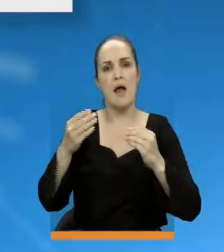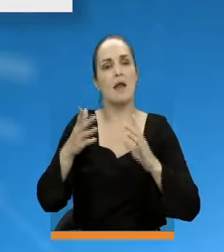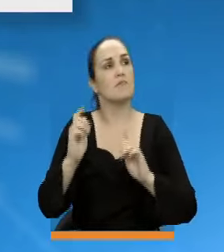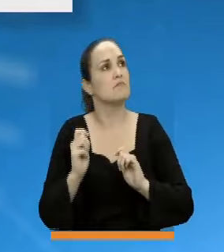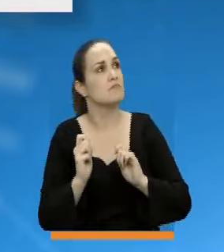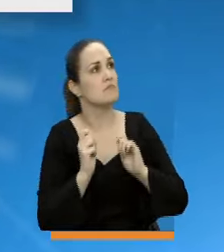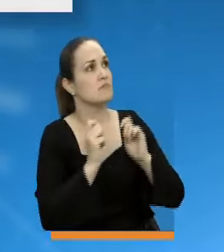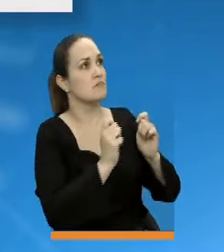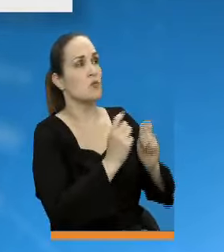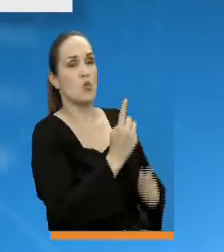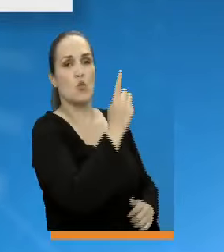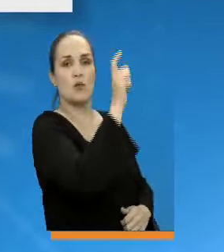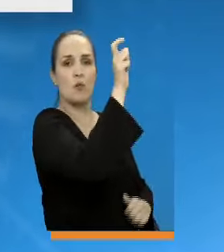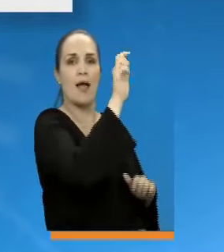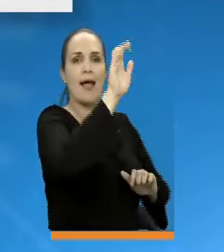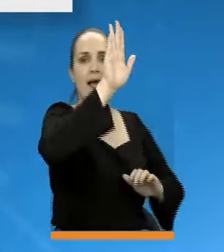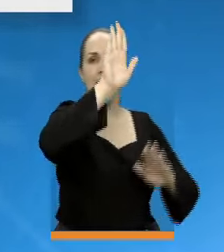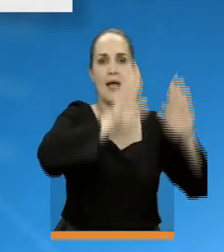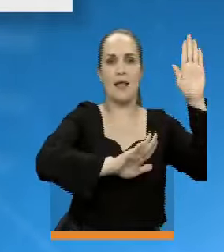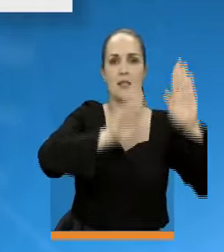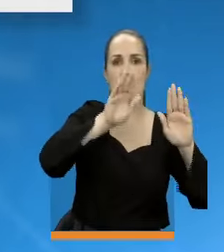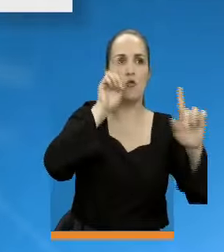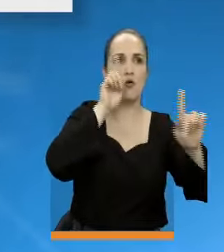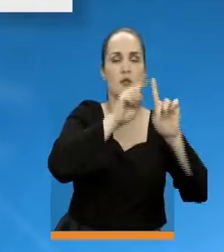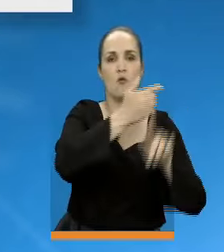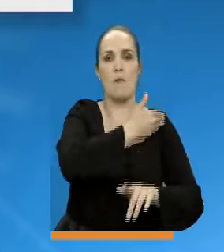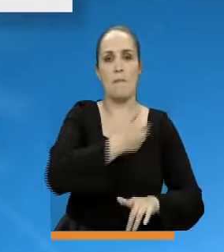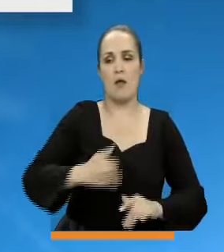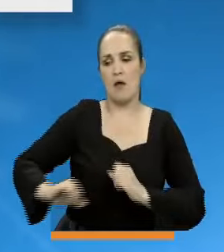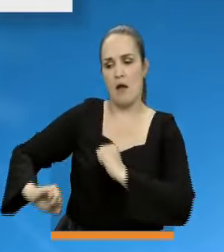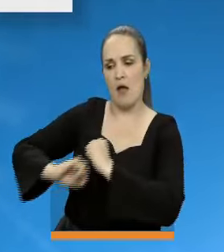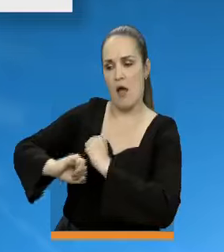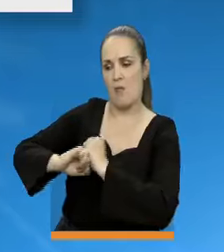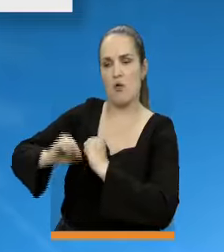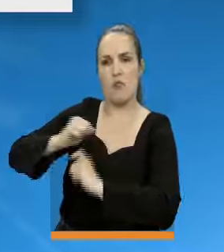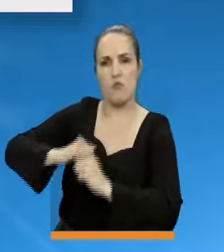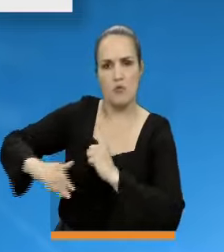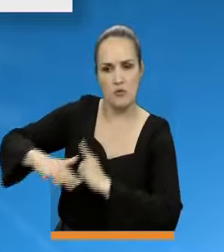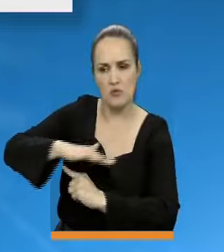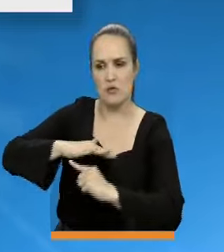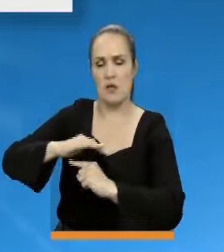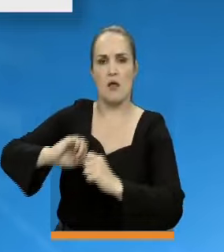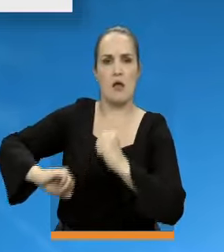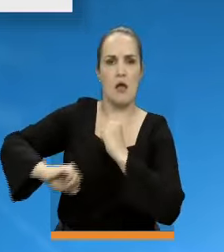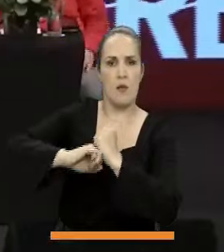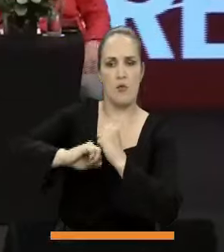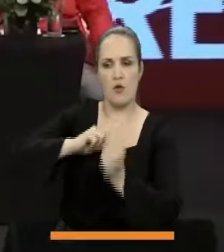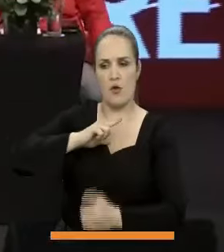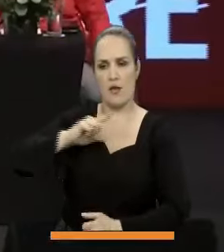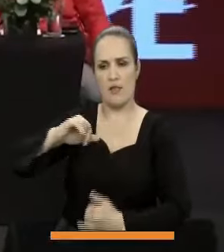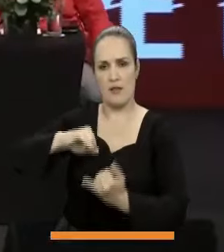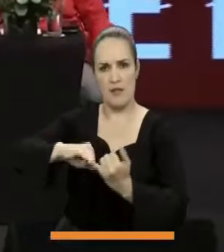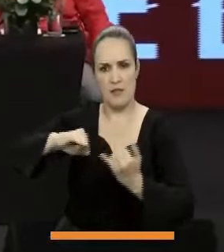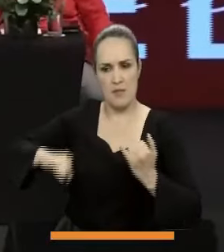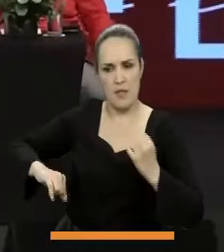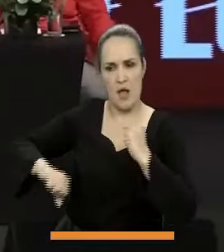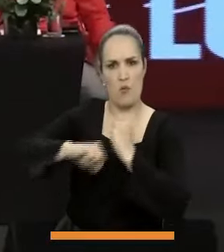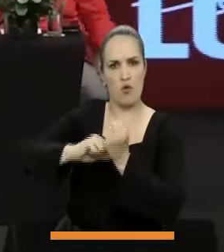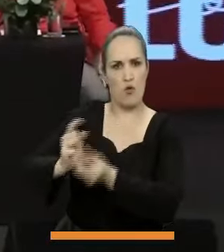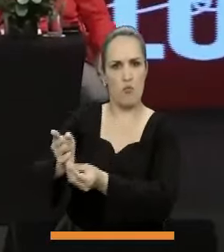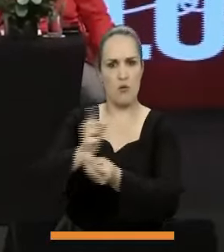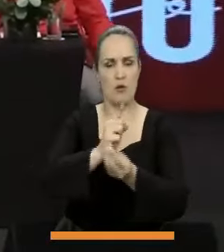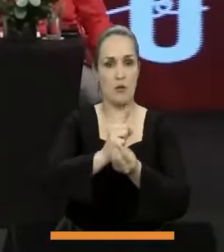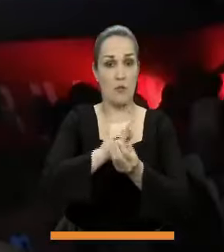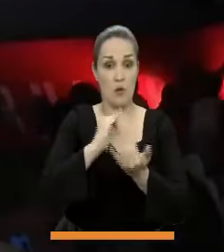candidato, respaldado por los ciudadanos de todos los partidos, movimientos sociales y líderes independientes. Justamente en el segundo día